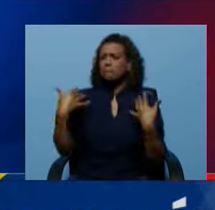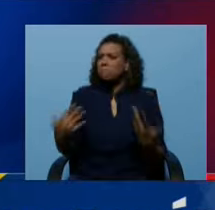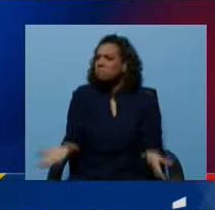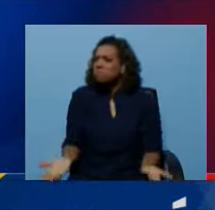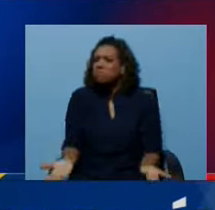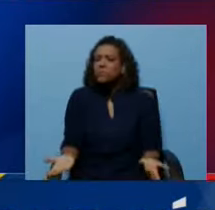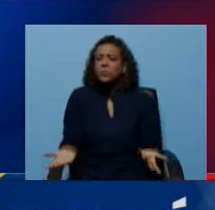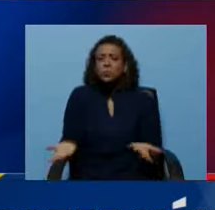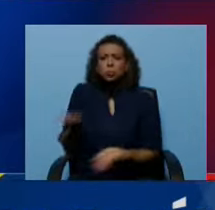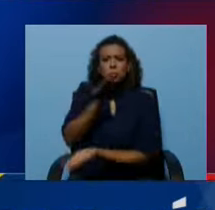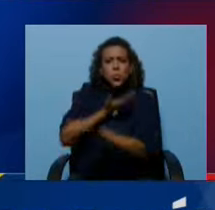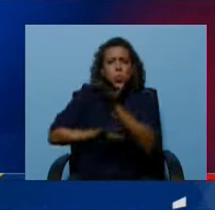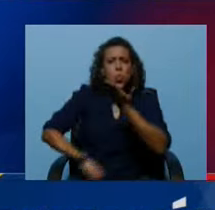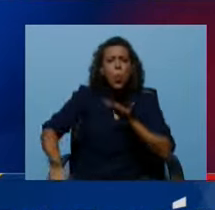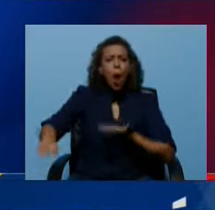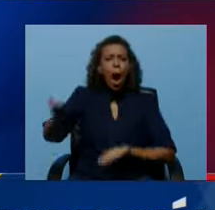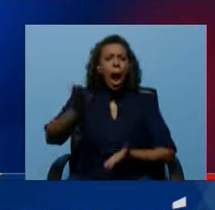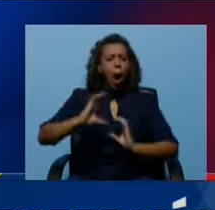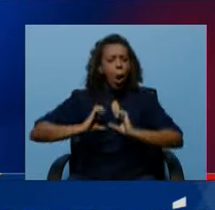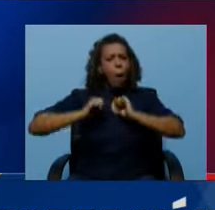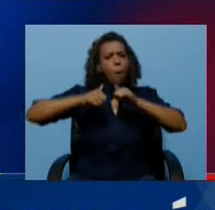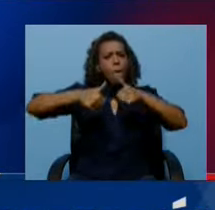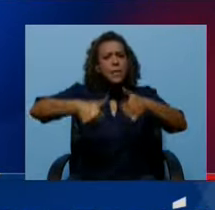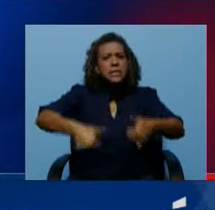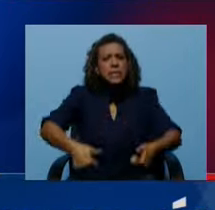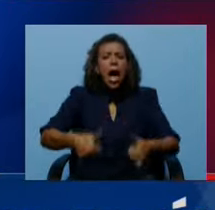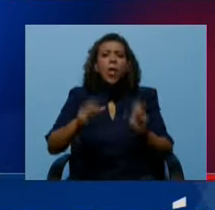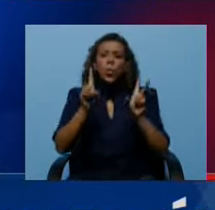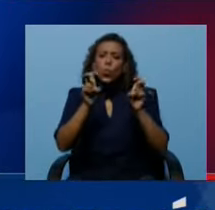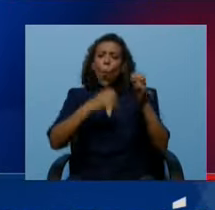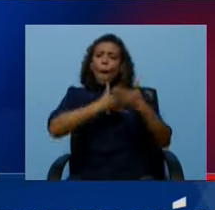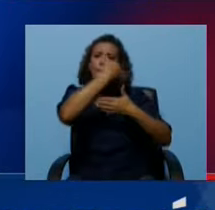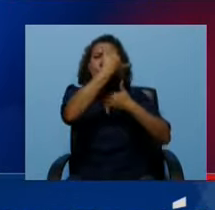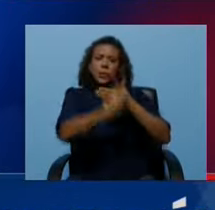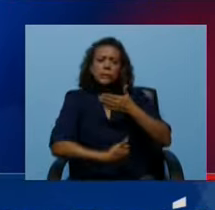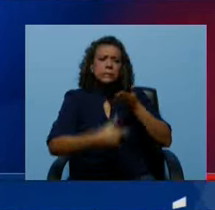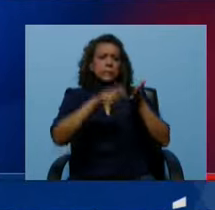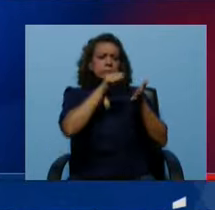se echaron a andar nuevos procesos.